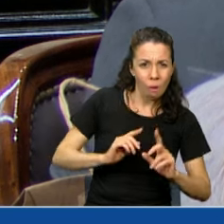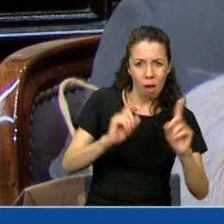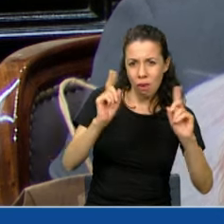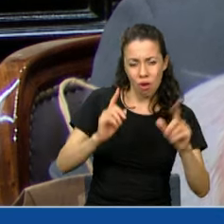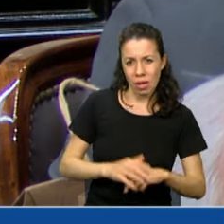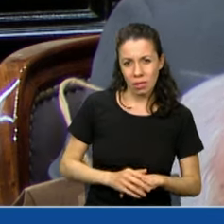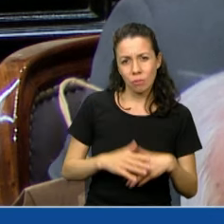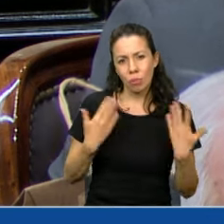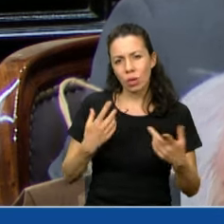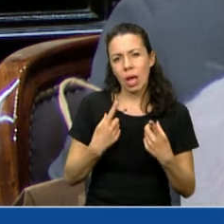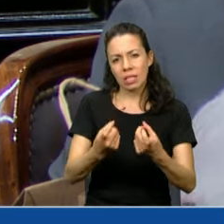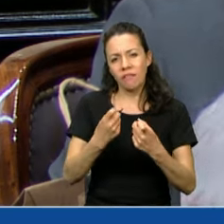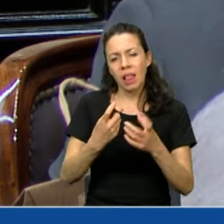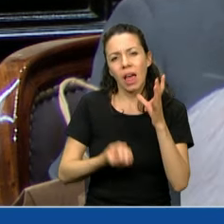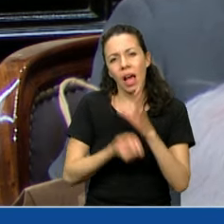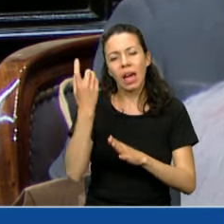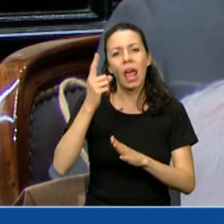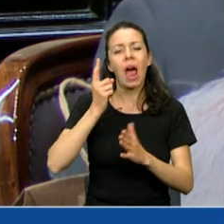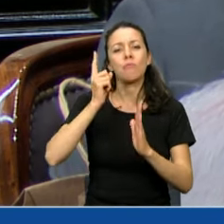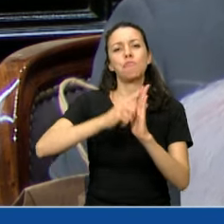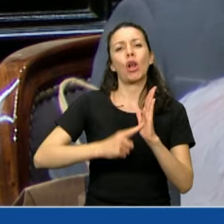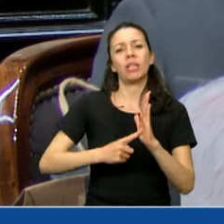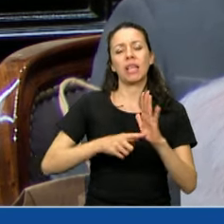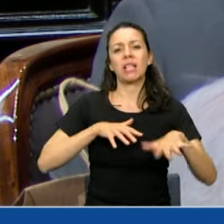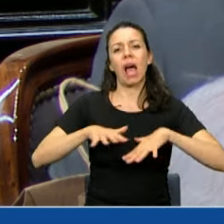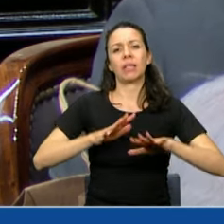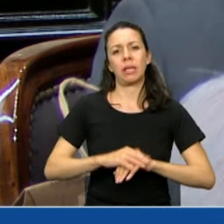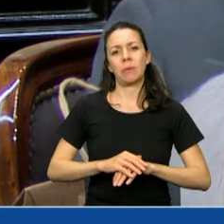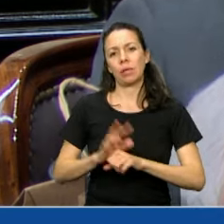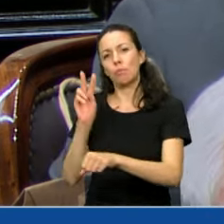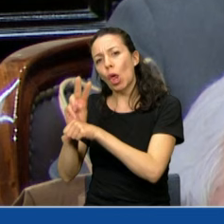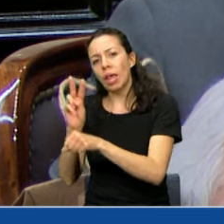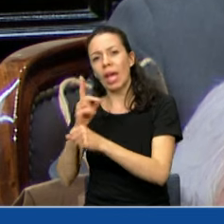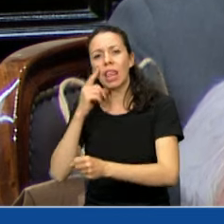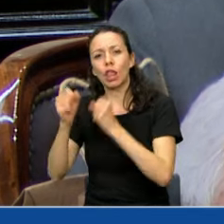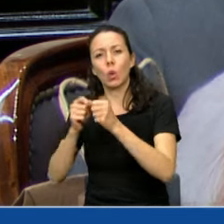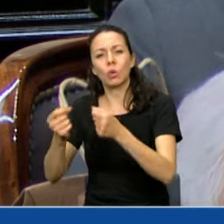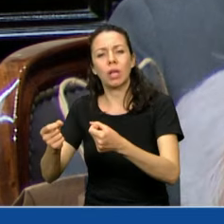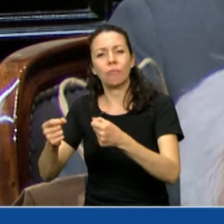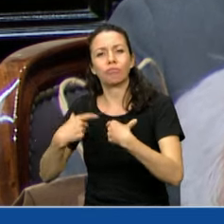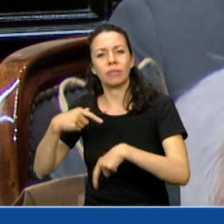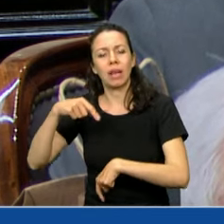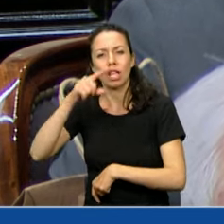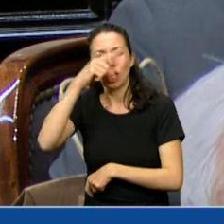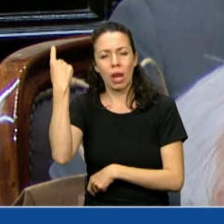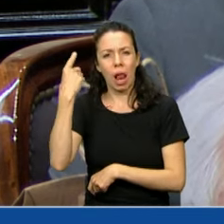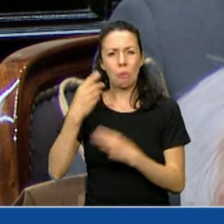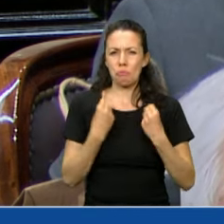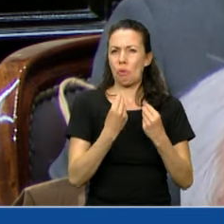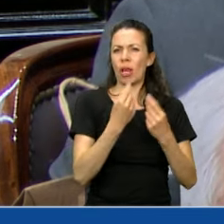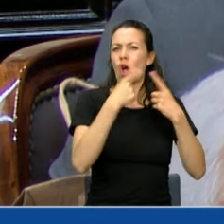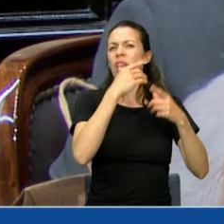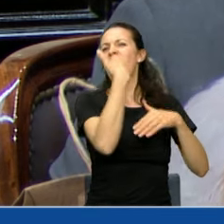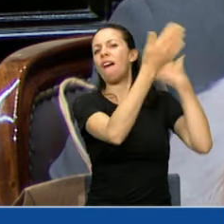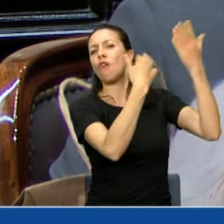activas por otro lado tenemos que proteger nuestra industria nacional desde cuándo lo que viene de afuera es más importante que